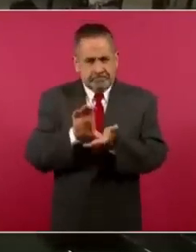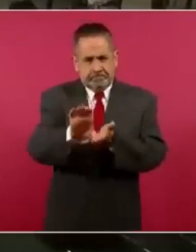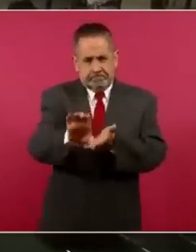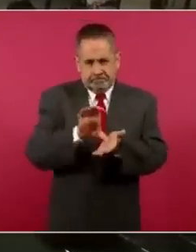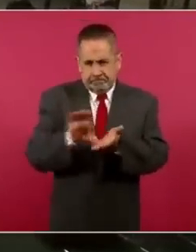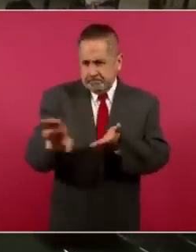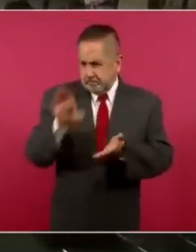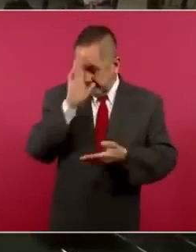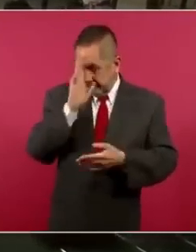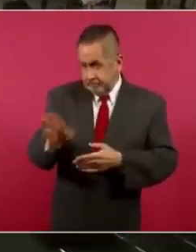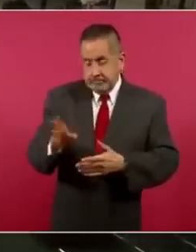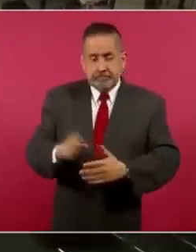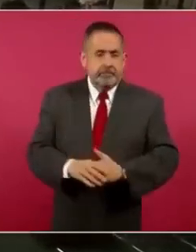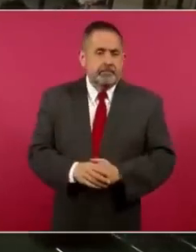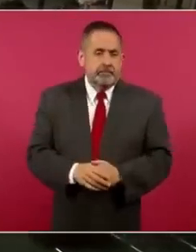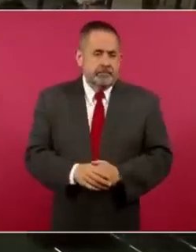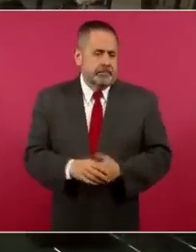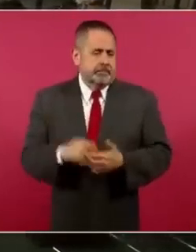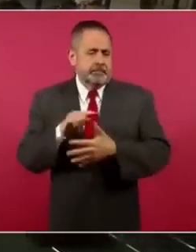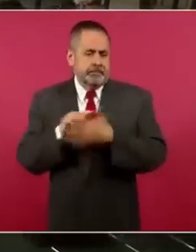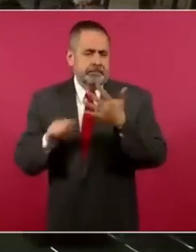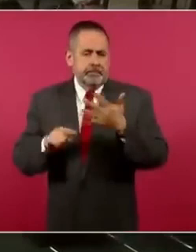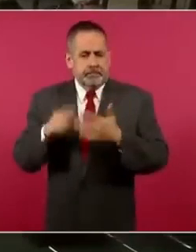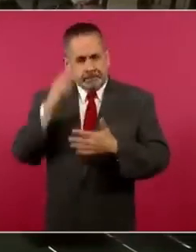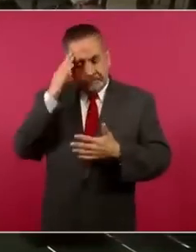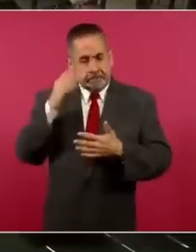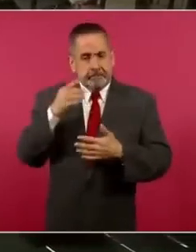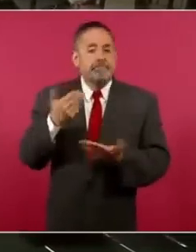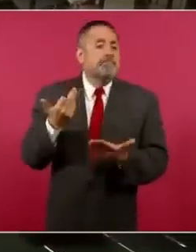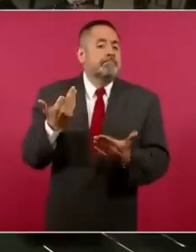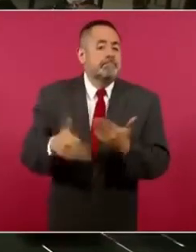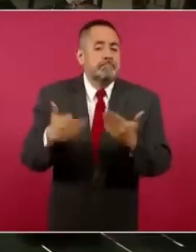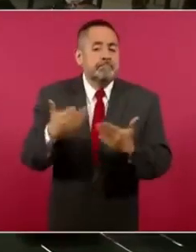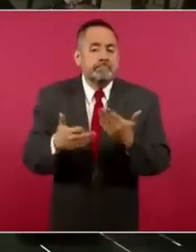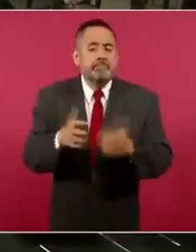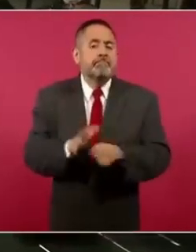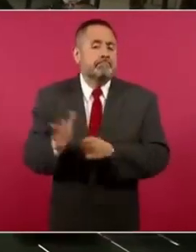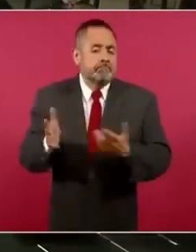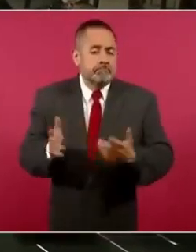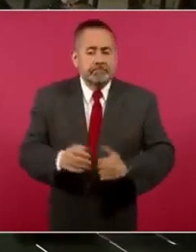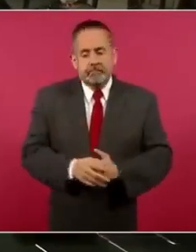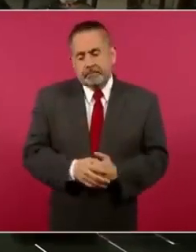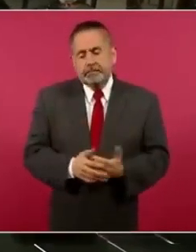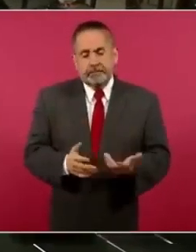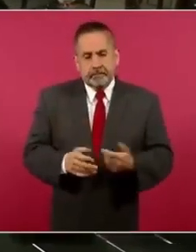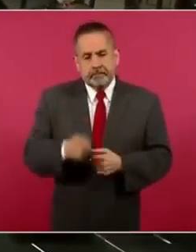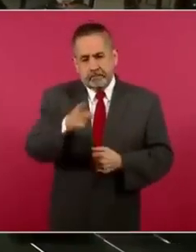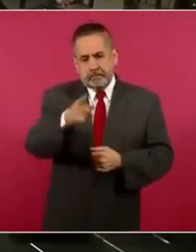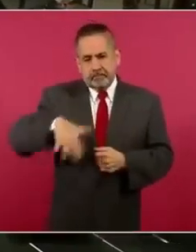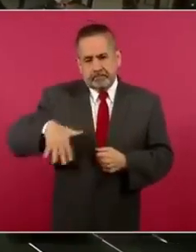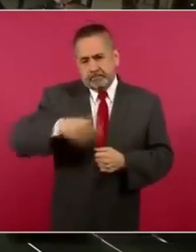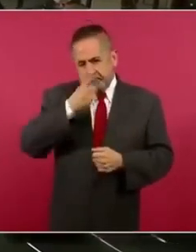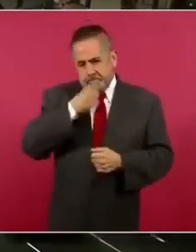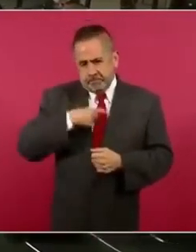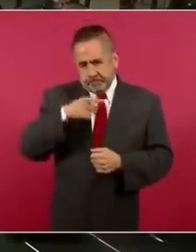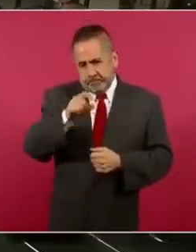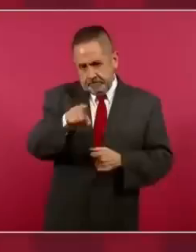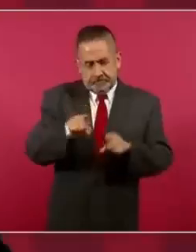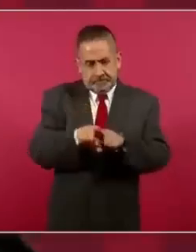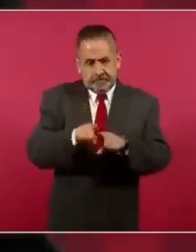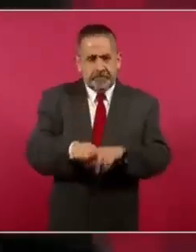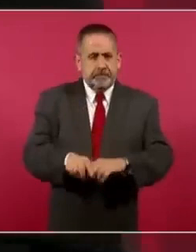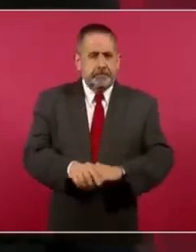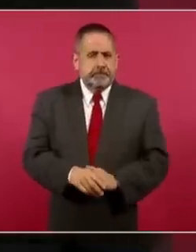Pero estoy hablando de las prioridades. ¿Qué nos falta? Pues lo que tú planteas.